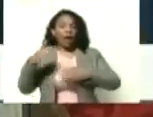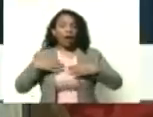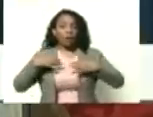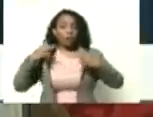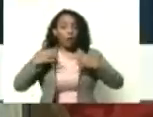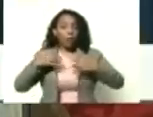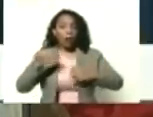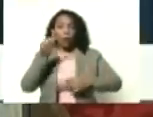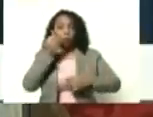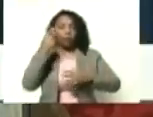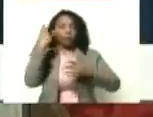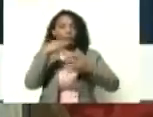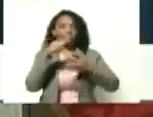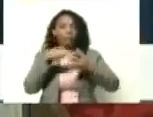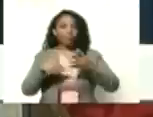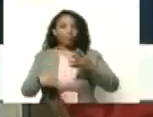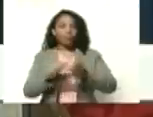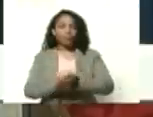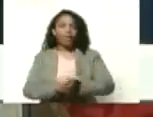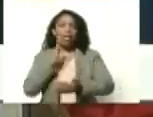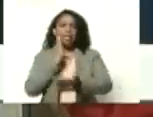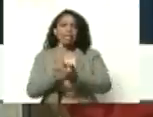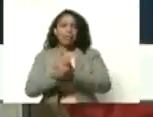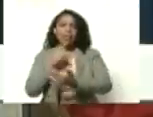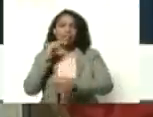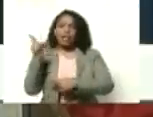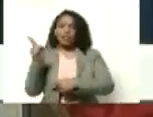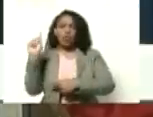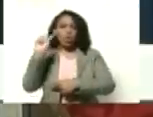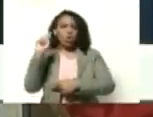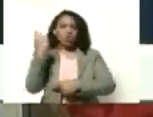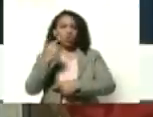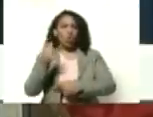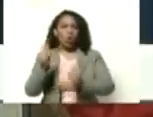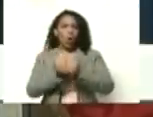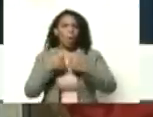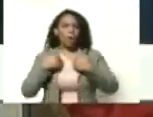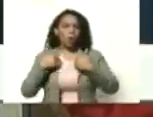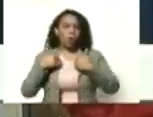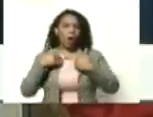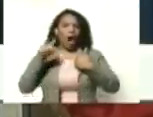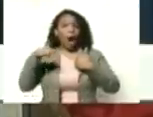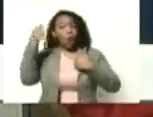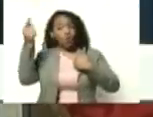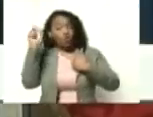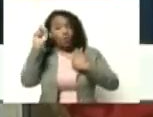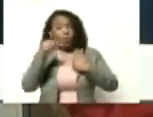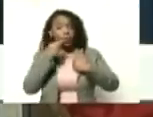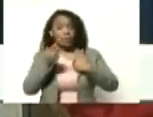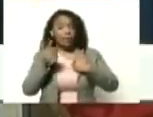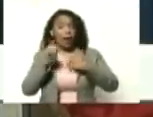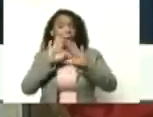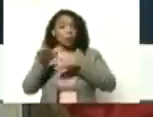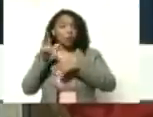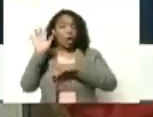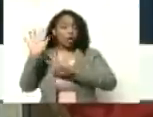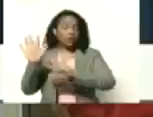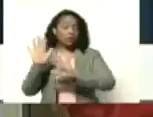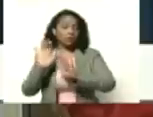etcétera y siempre decía bueno no eso no era solo conmigo dice a otros también hacía eso